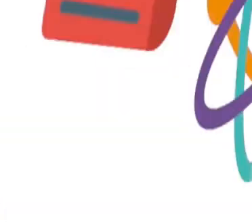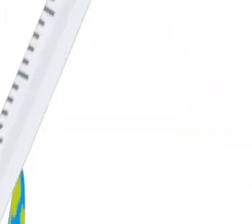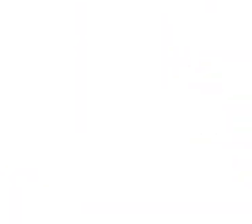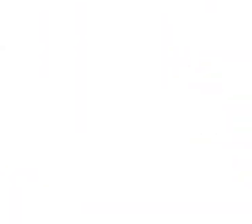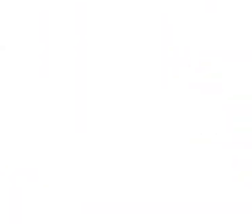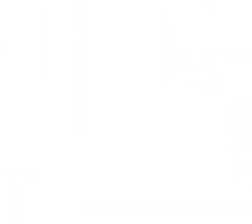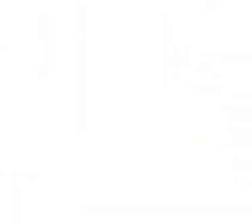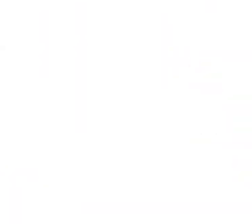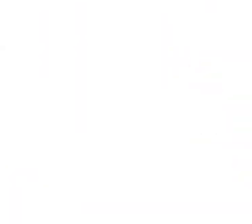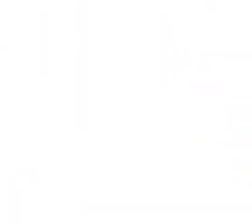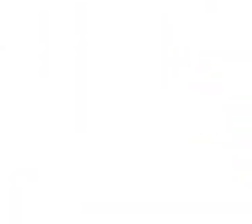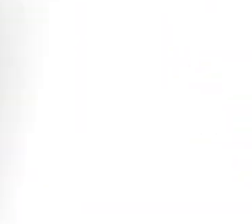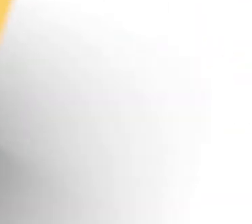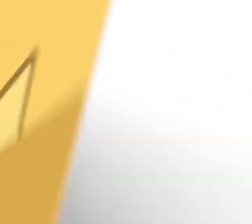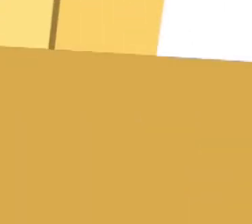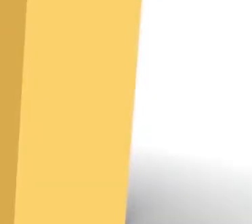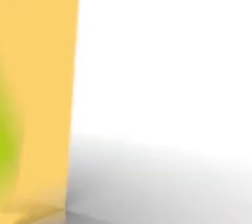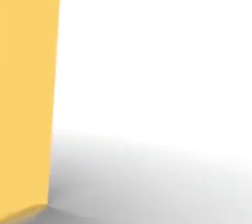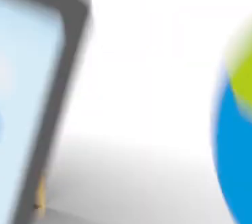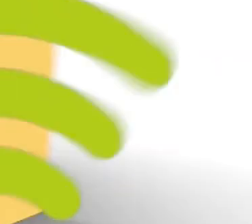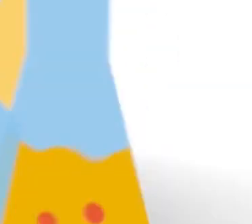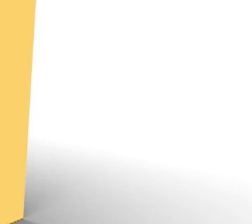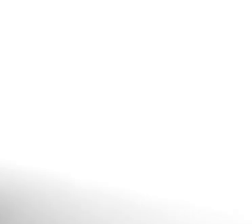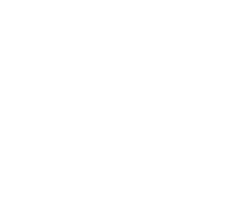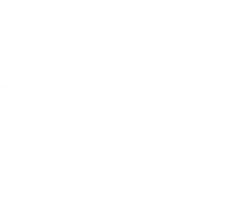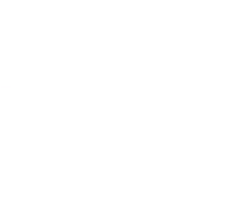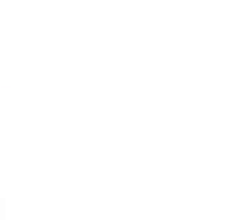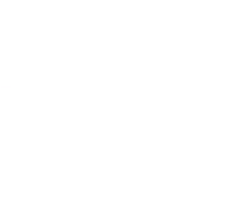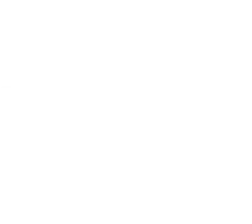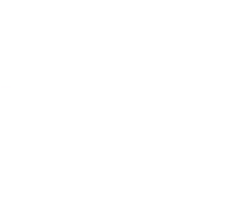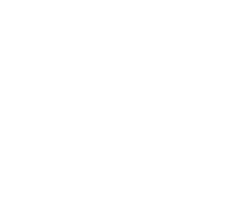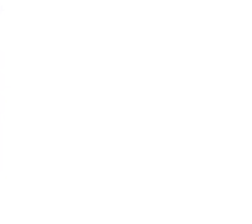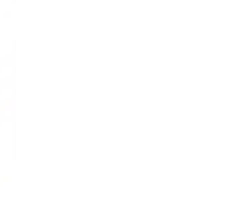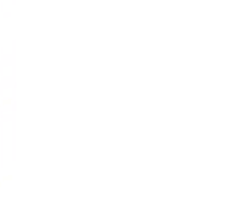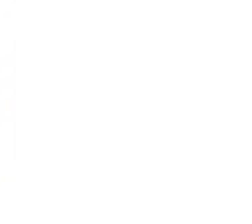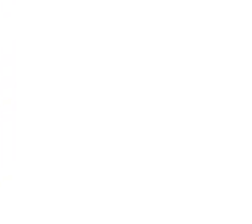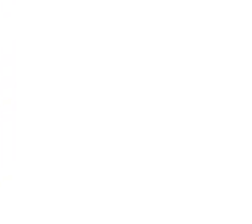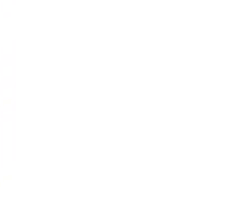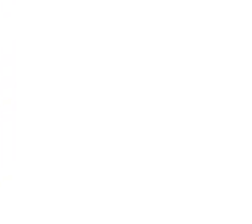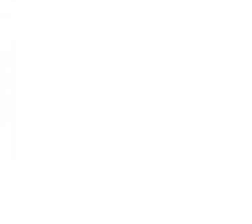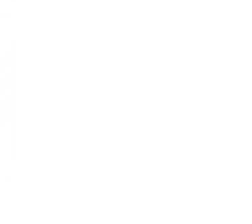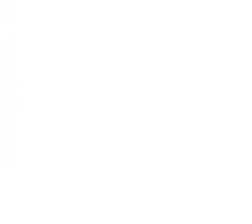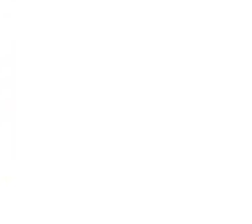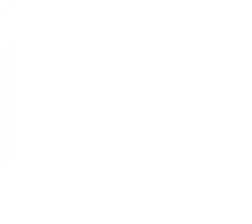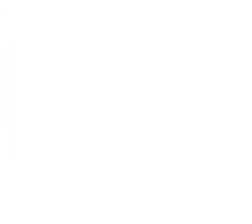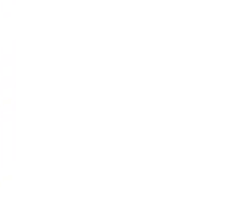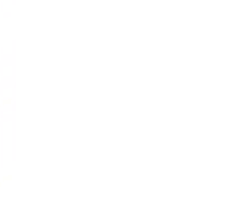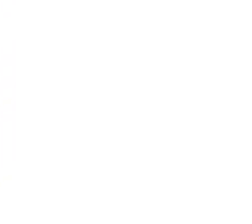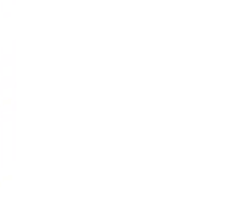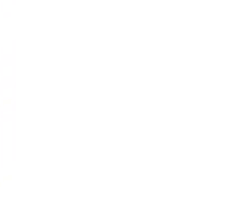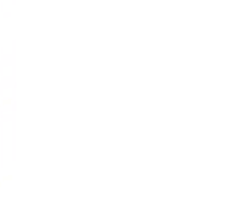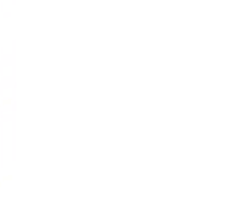de Talamanca. Como se les denominó en esa época, se llamaron Juan de Cerrabá,